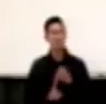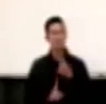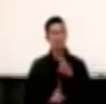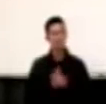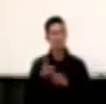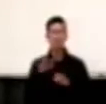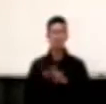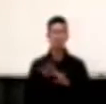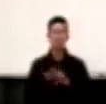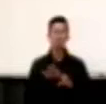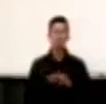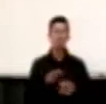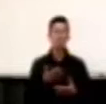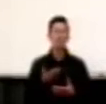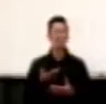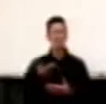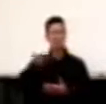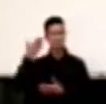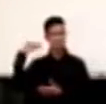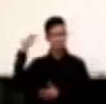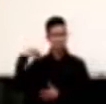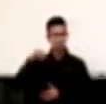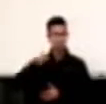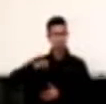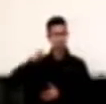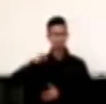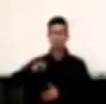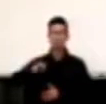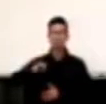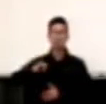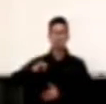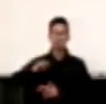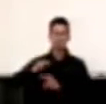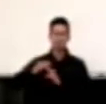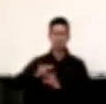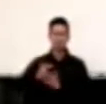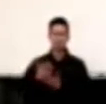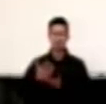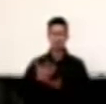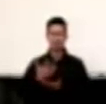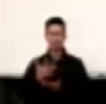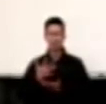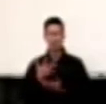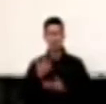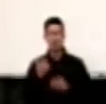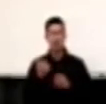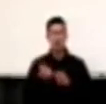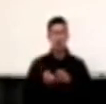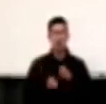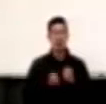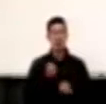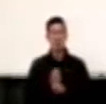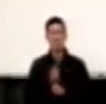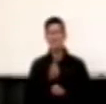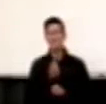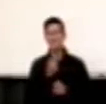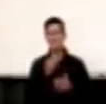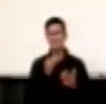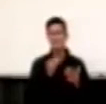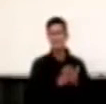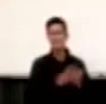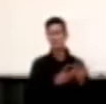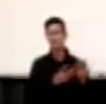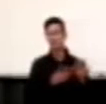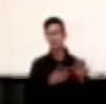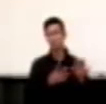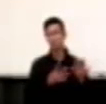clásicos son muy interesantes porque desde la antigüedad hasta prácticamente el siglo XIX, en las formas